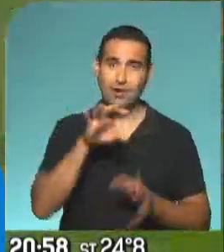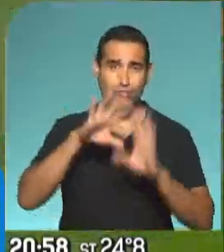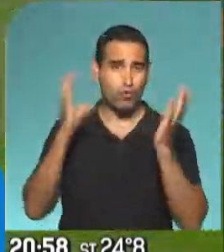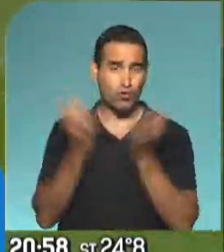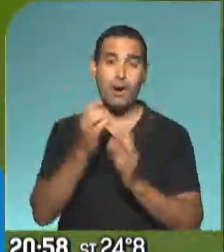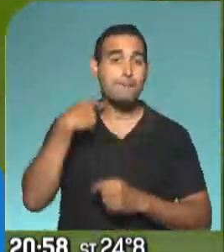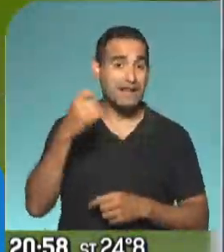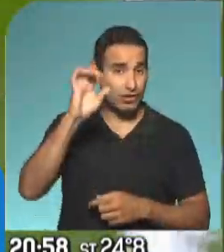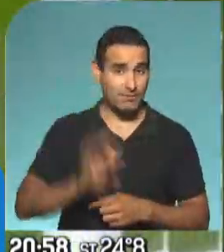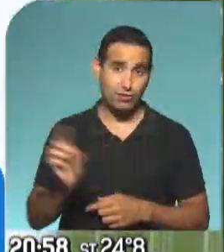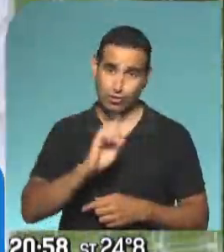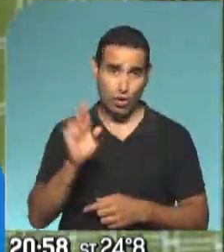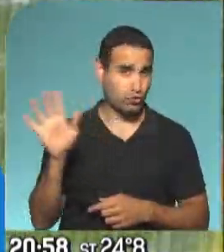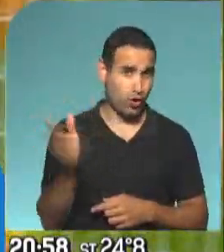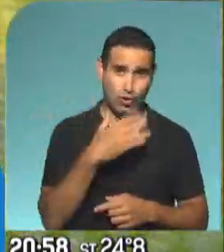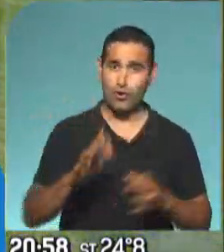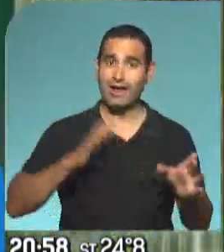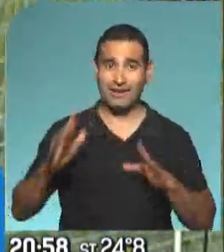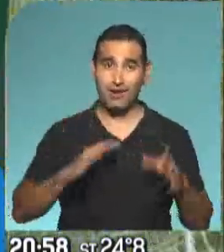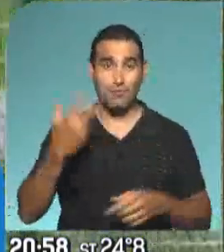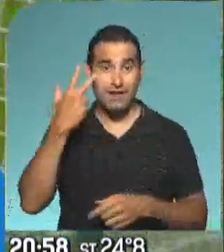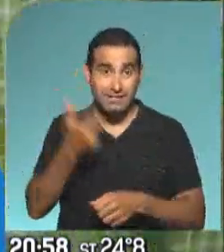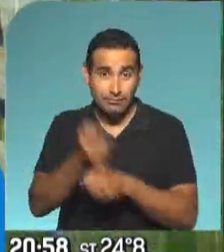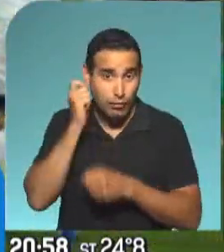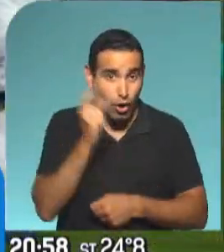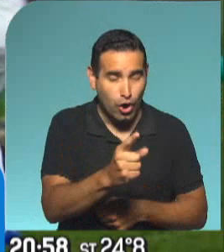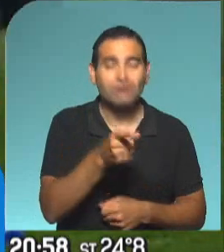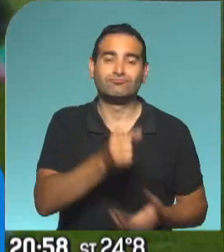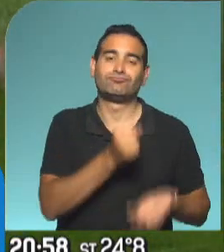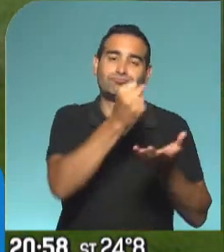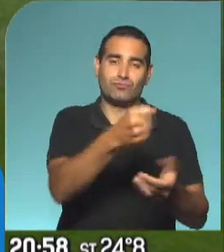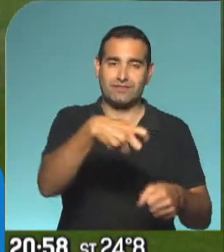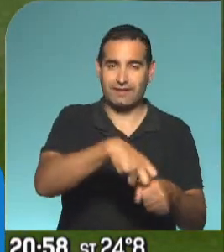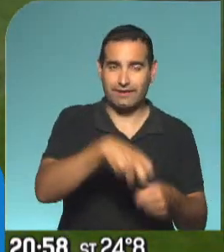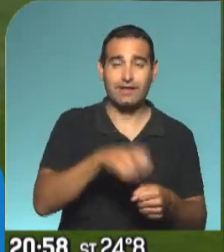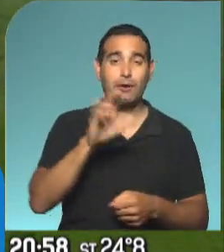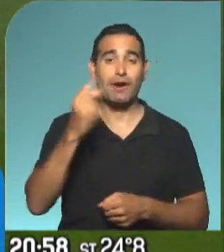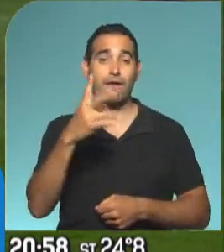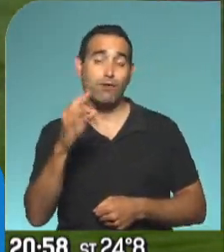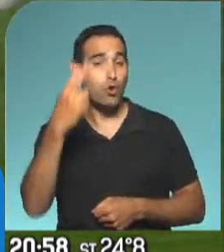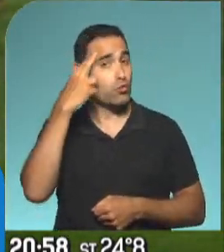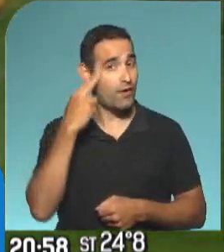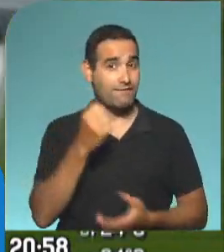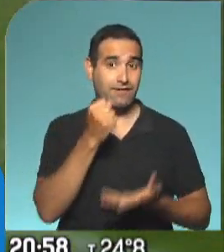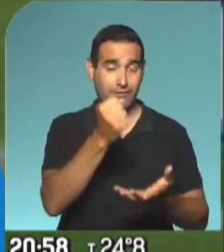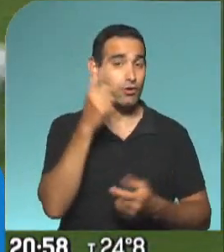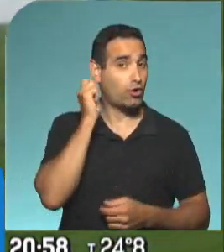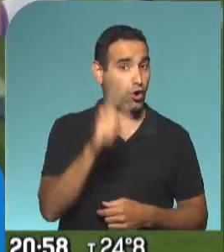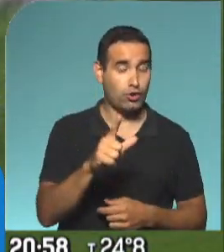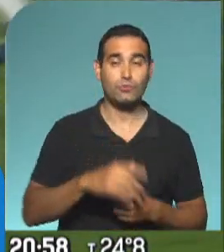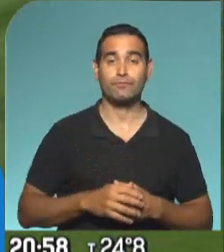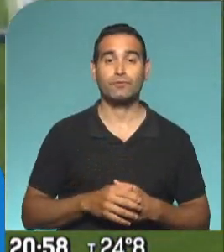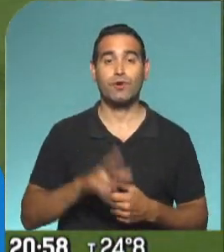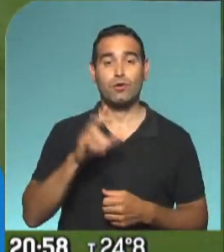no solo en España, sino los que ha vulnerado Lionel Messi, marcando en Champions y demás. Claudio Bravo, 9. Oblak, del Atlético de